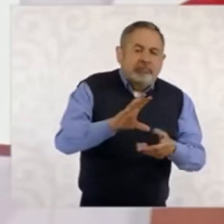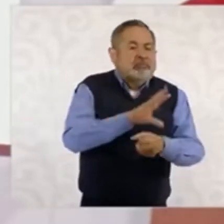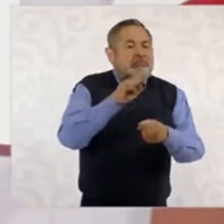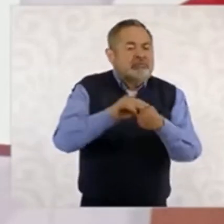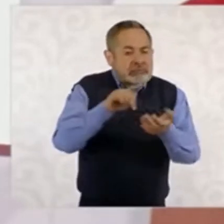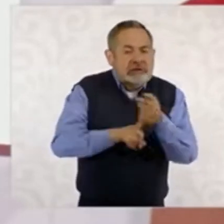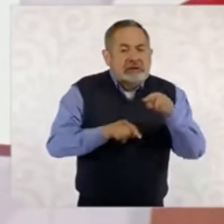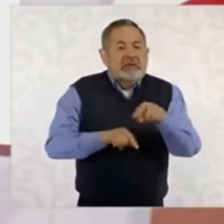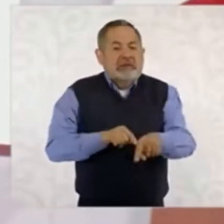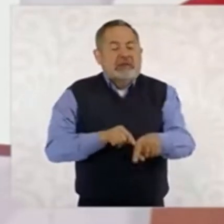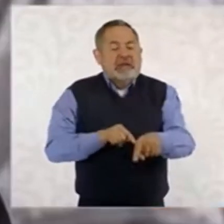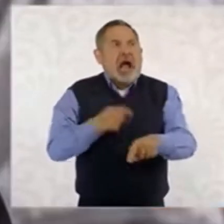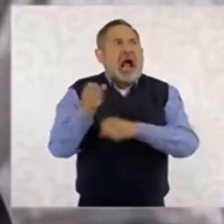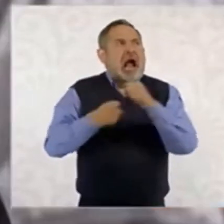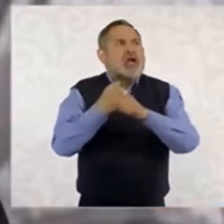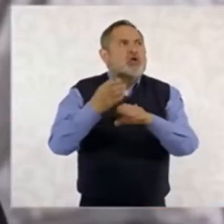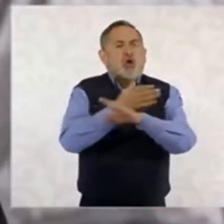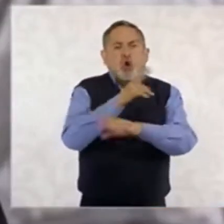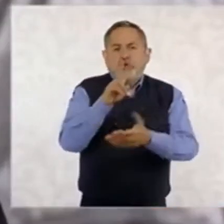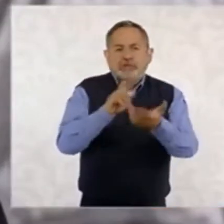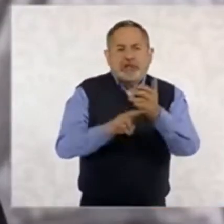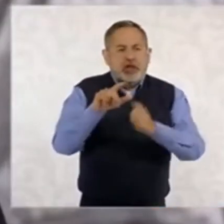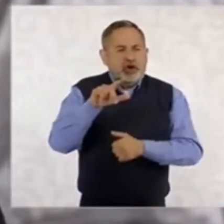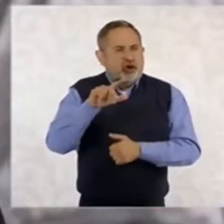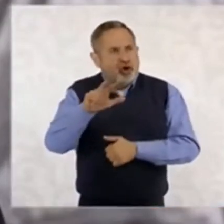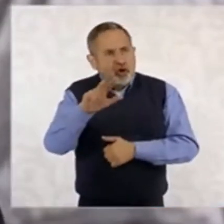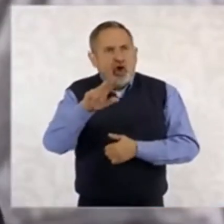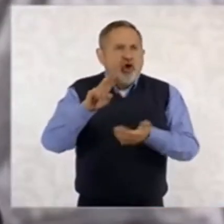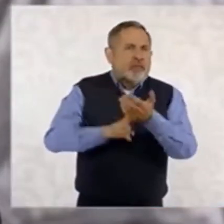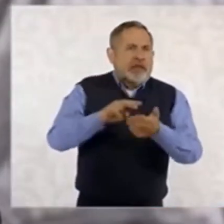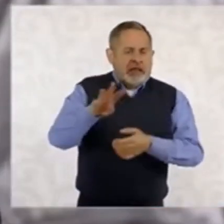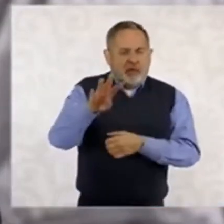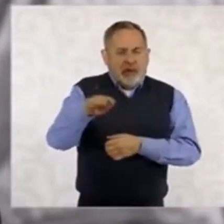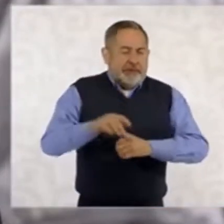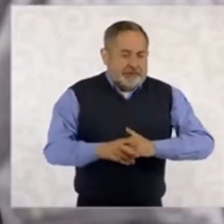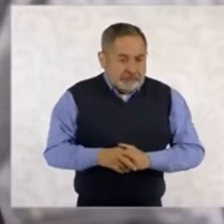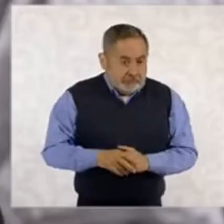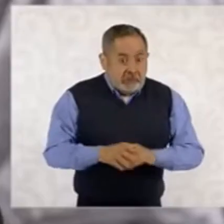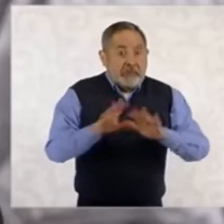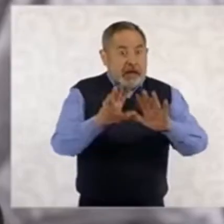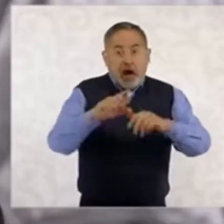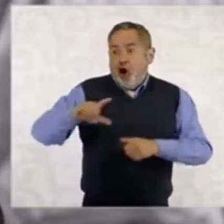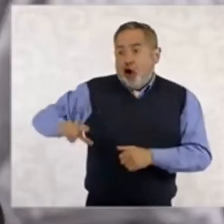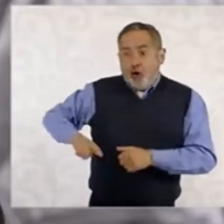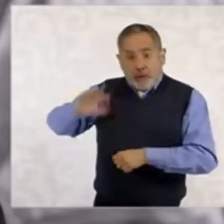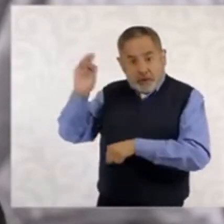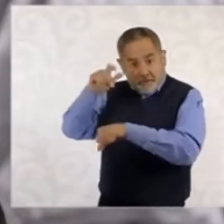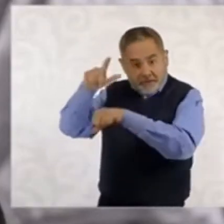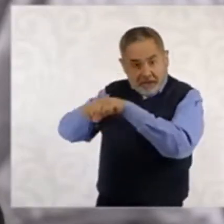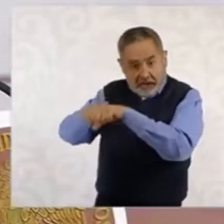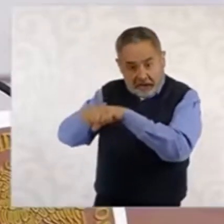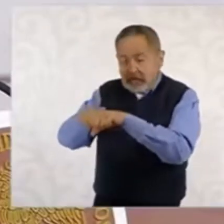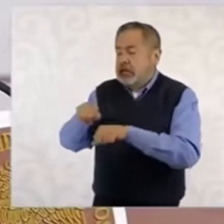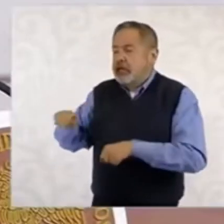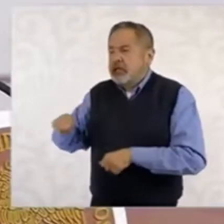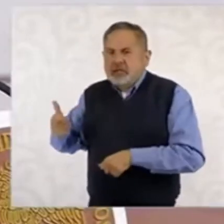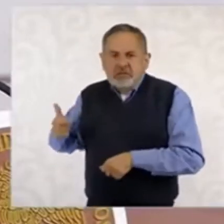Arbitraje en 2018 y 2019. El gobierno federal aportó